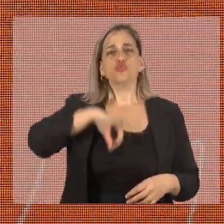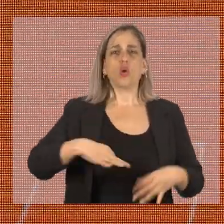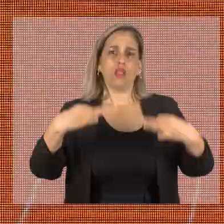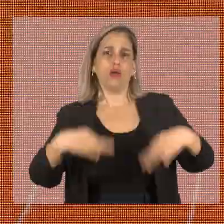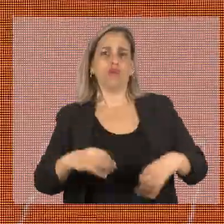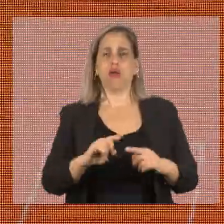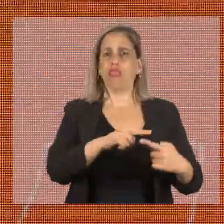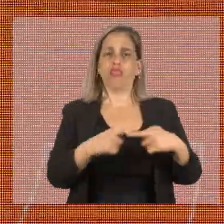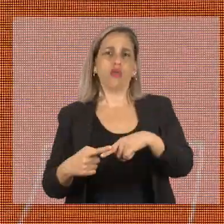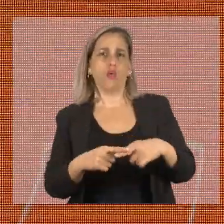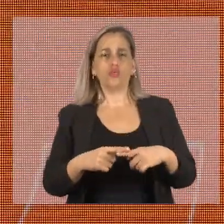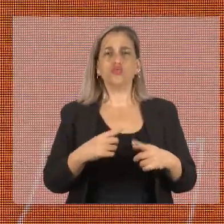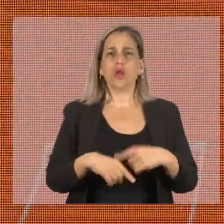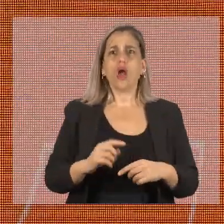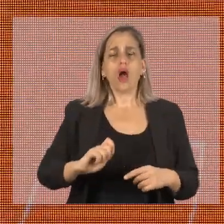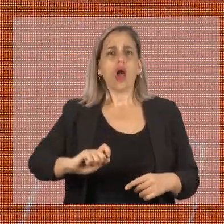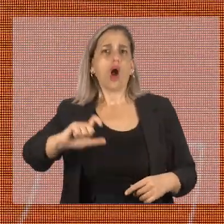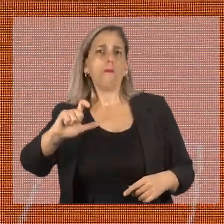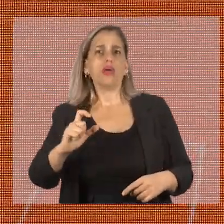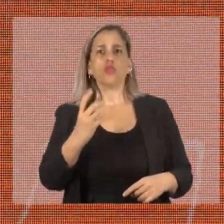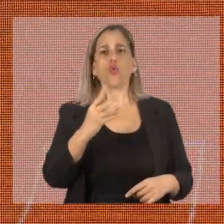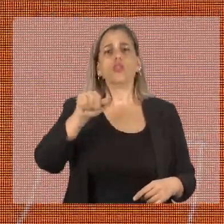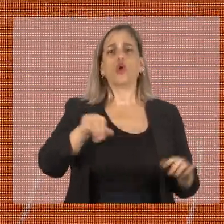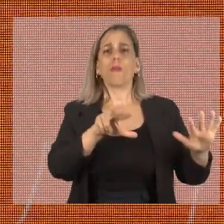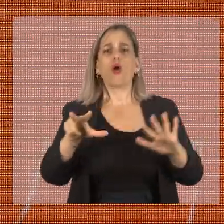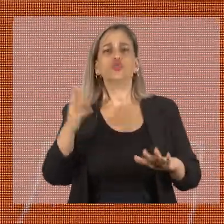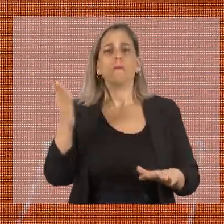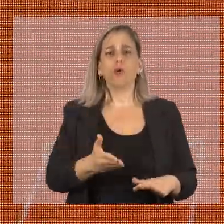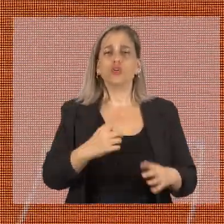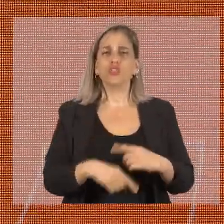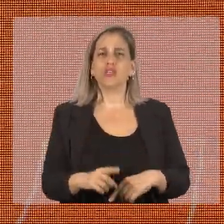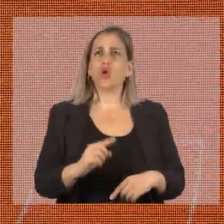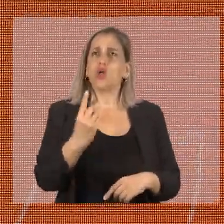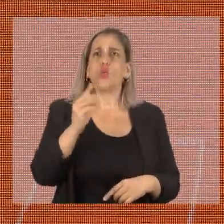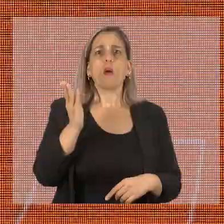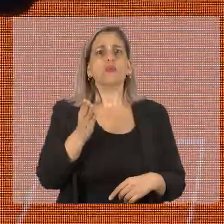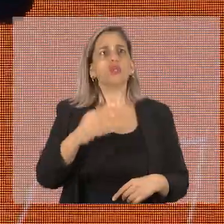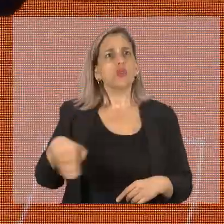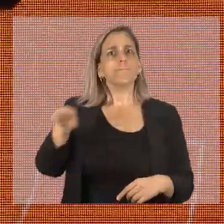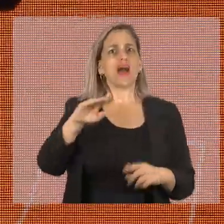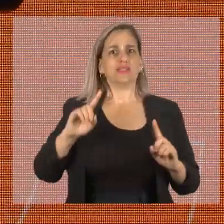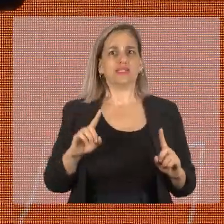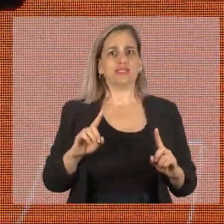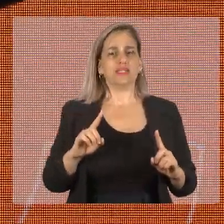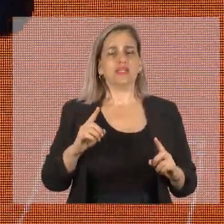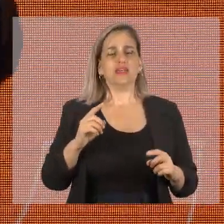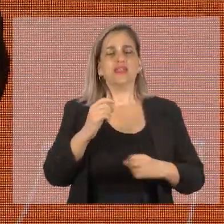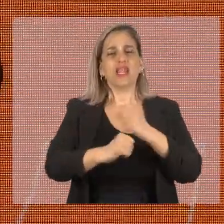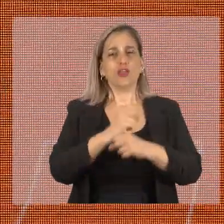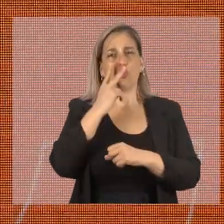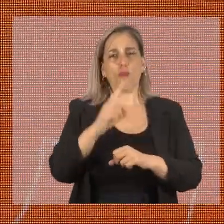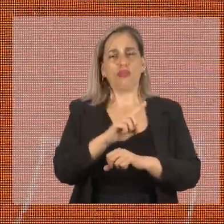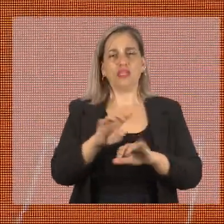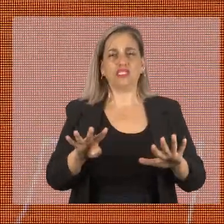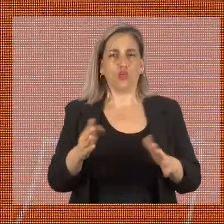sido una gran discusión, tuvo un aumento del 4,8%. Es más, está 1% arriba del